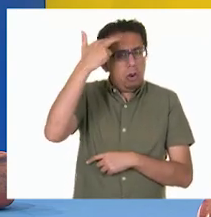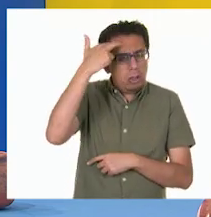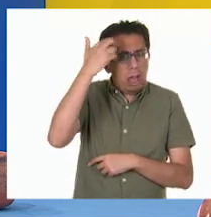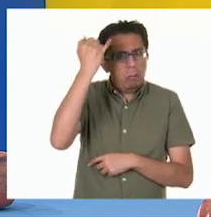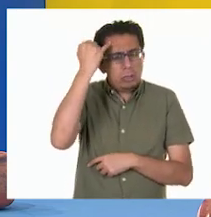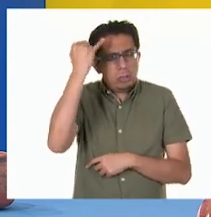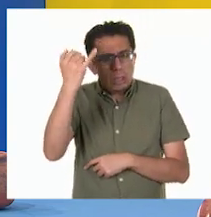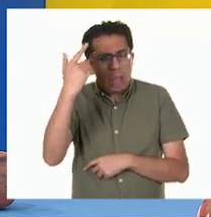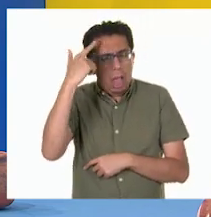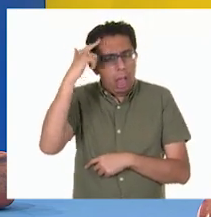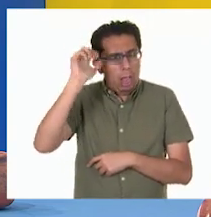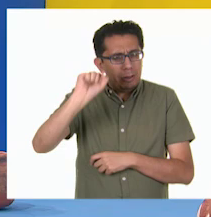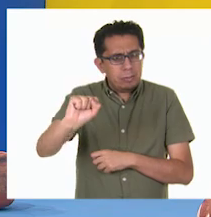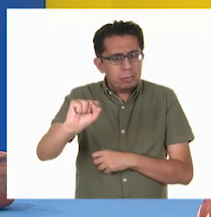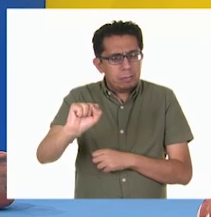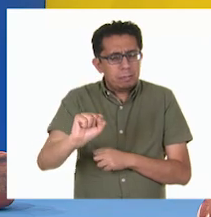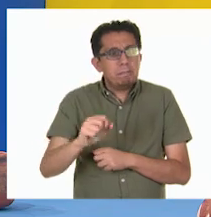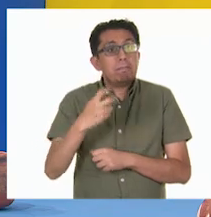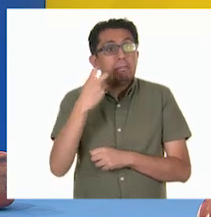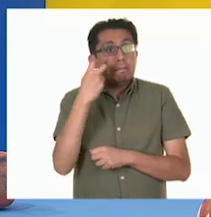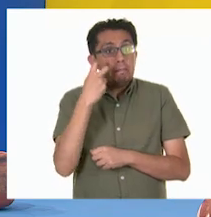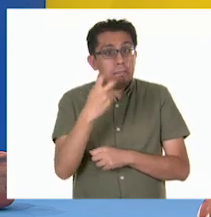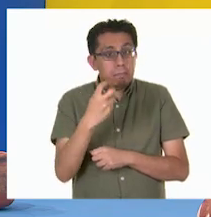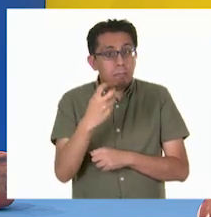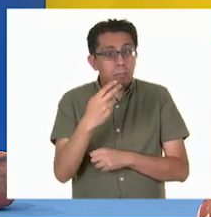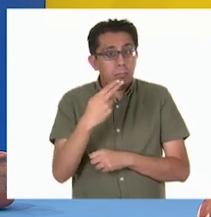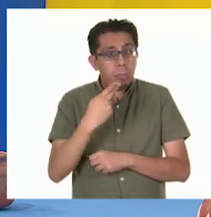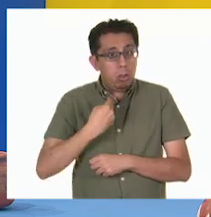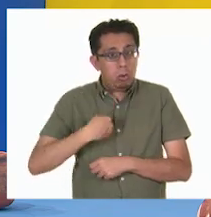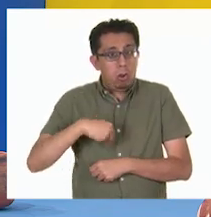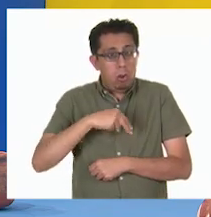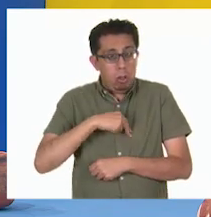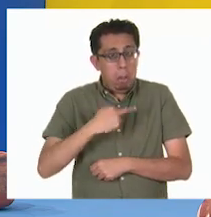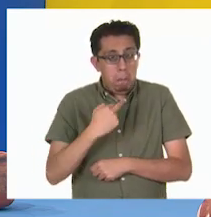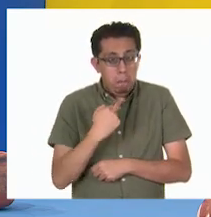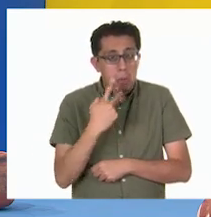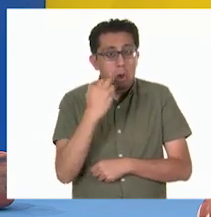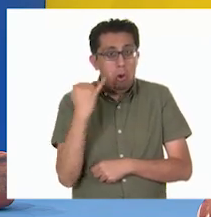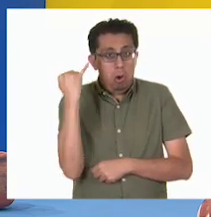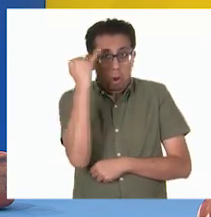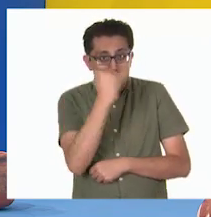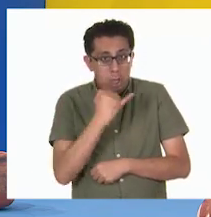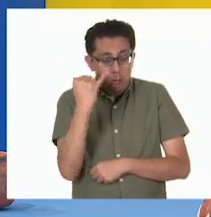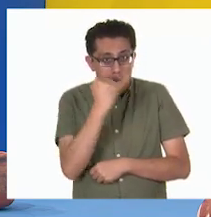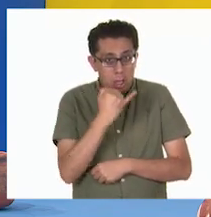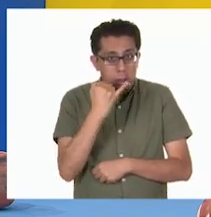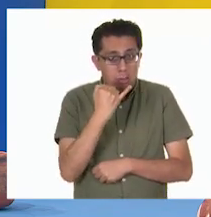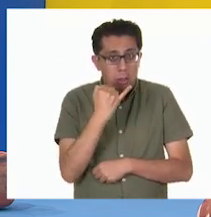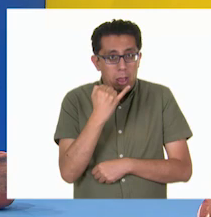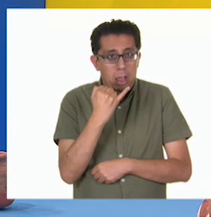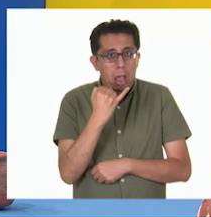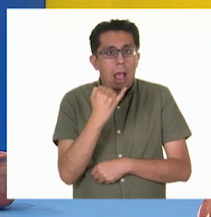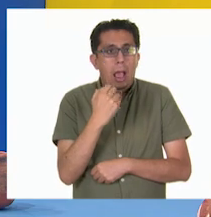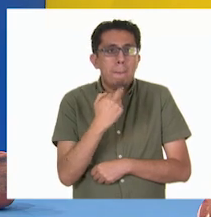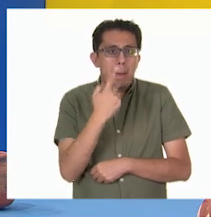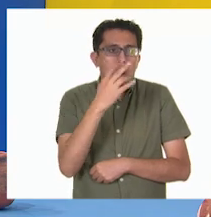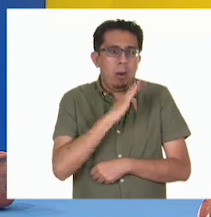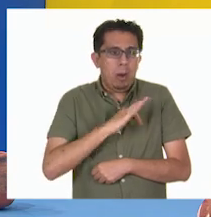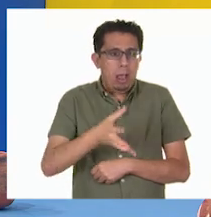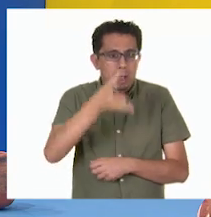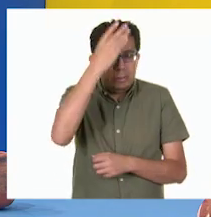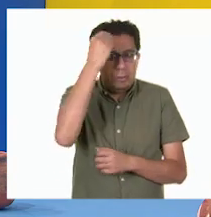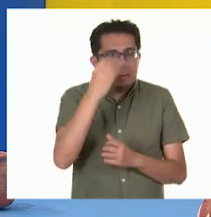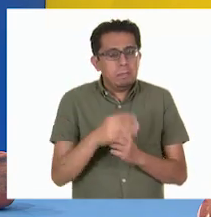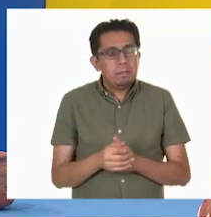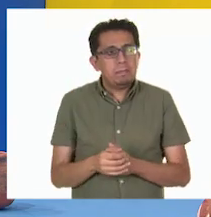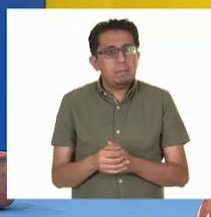conceptos. Es así, entre más elevamos el nivel de dominio de la lengua, más y mejor aprendemos.